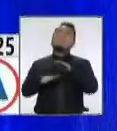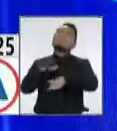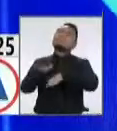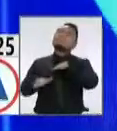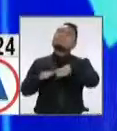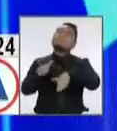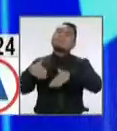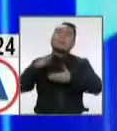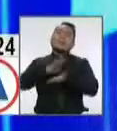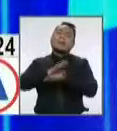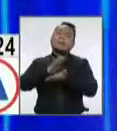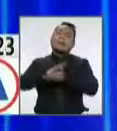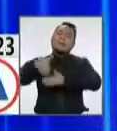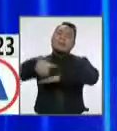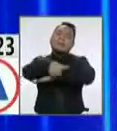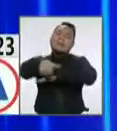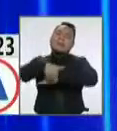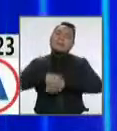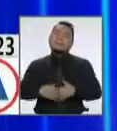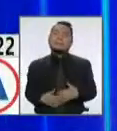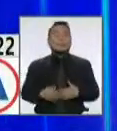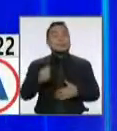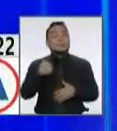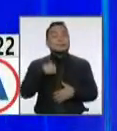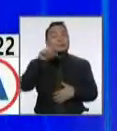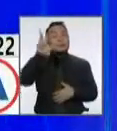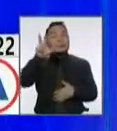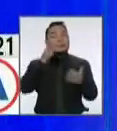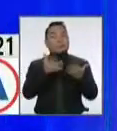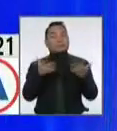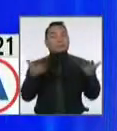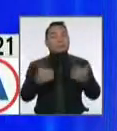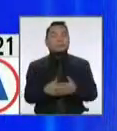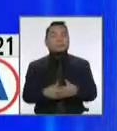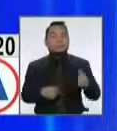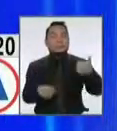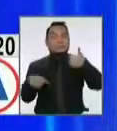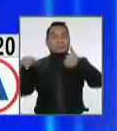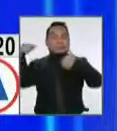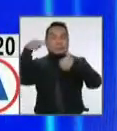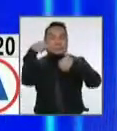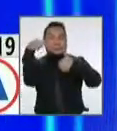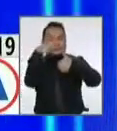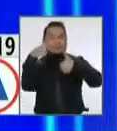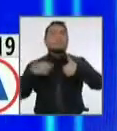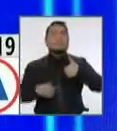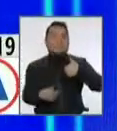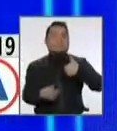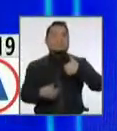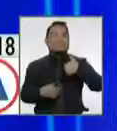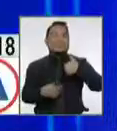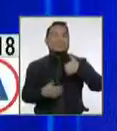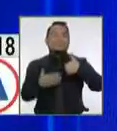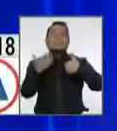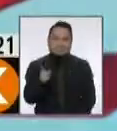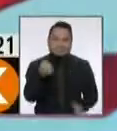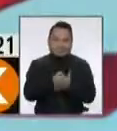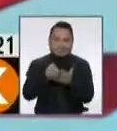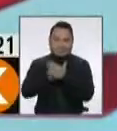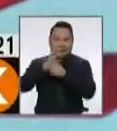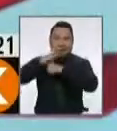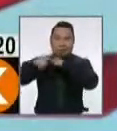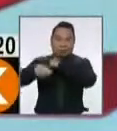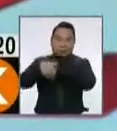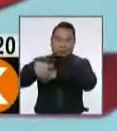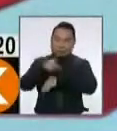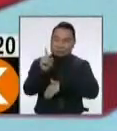regresamos contigo. Y a propósito de las propuestas en sí mismas, escuchábamos, por ejemplo, insistir a César Acuña sobre implementar